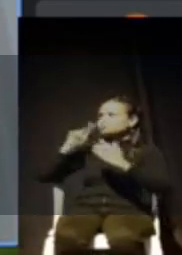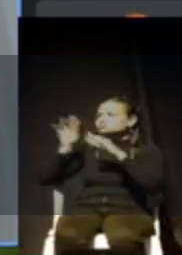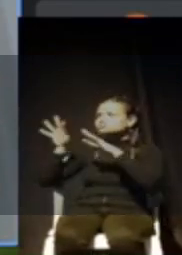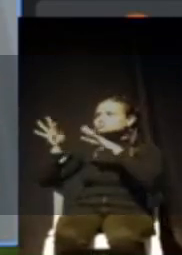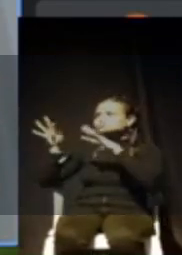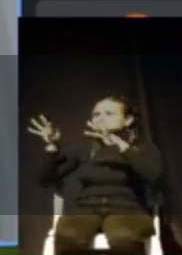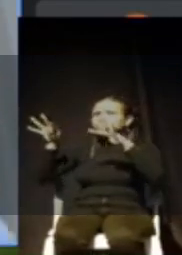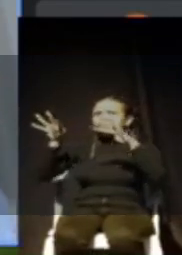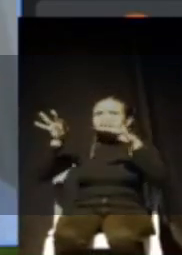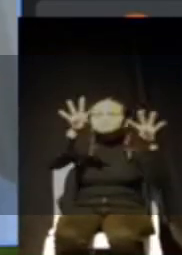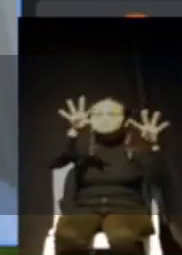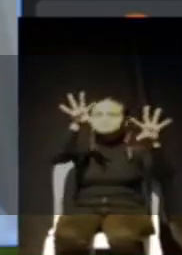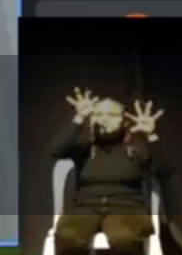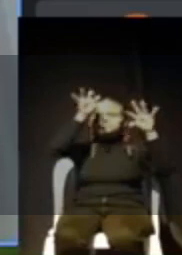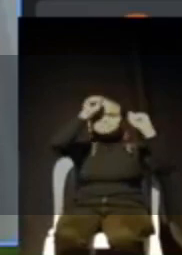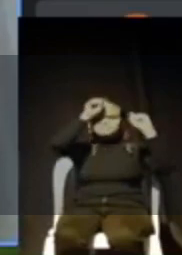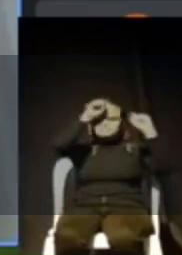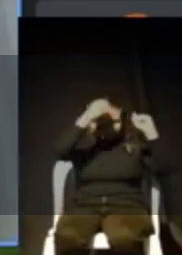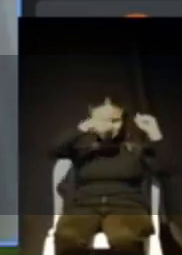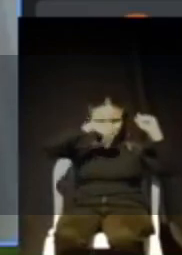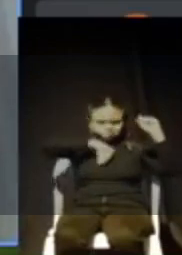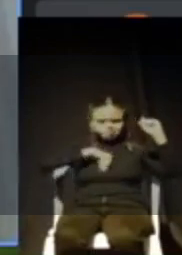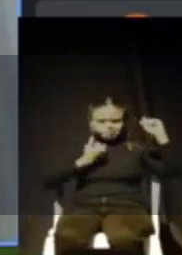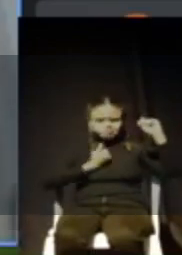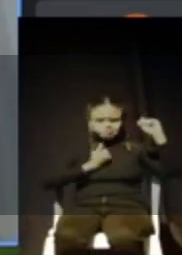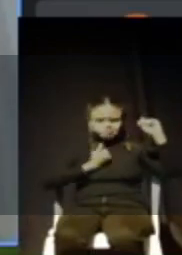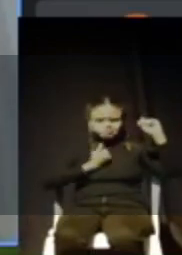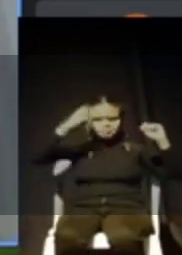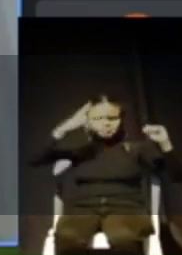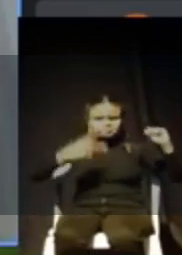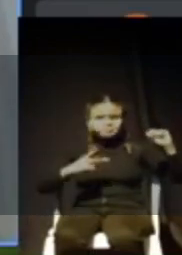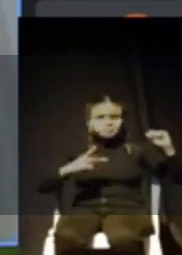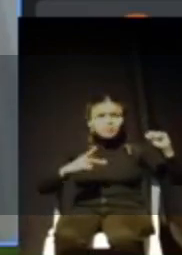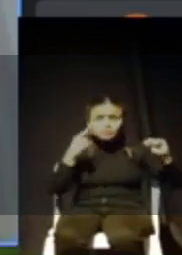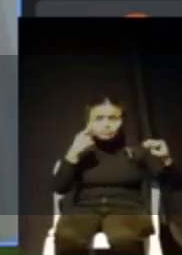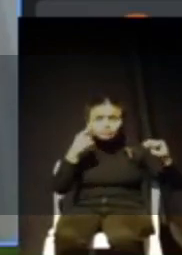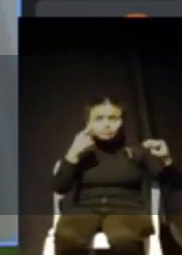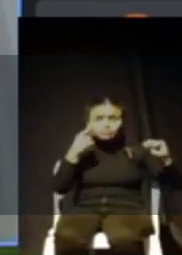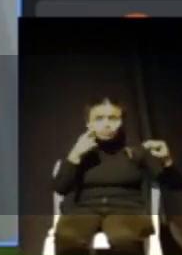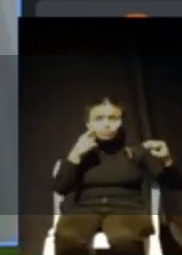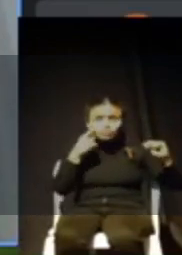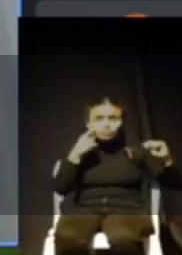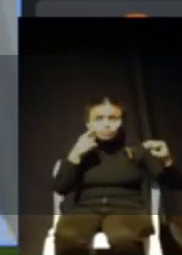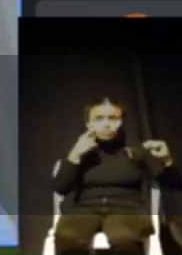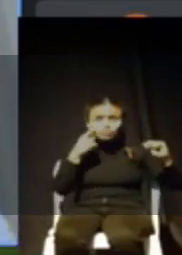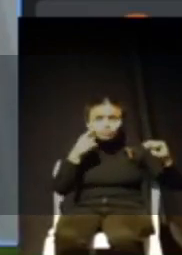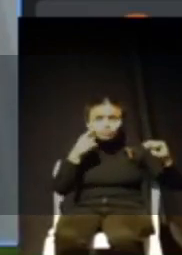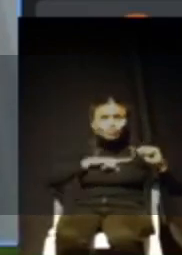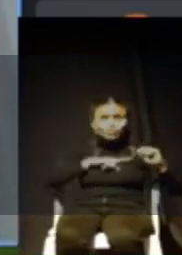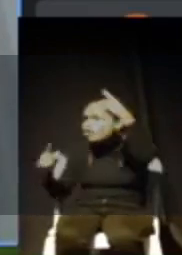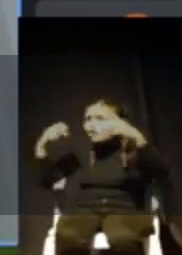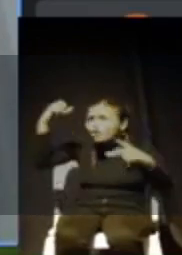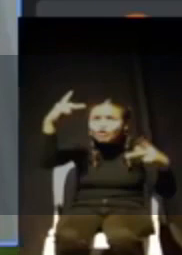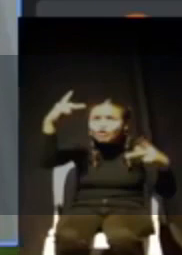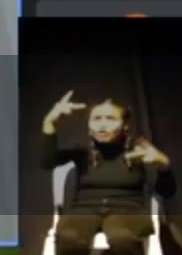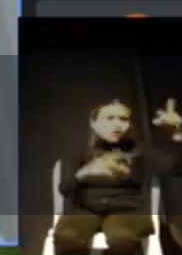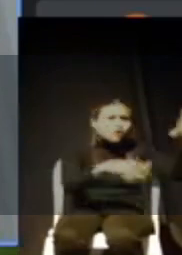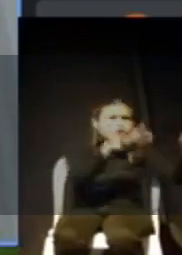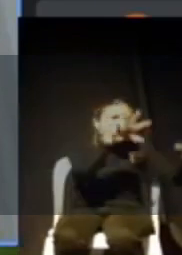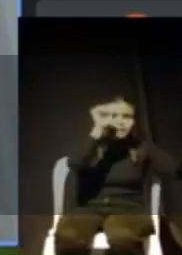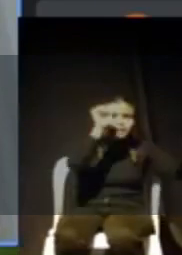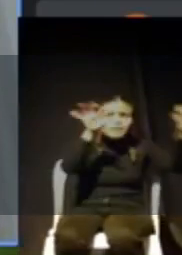Somos su producto. Por consiguiente, debemos asumirlos para no repetir las historias de violencia, ¿no? También es la posibilidad